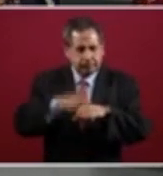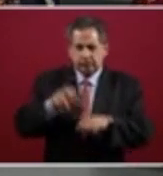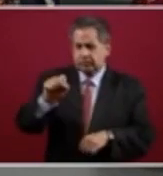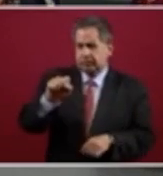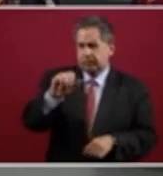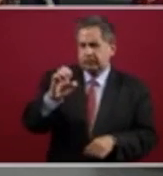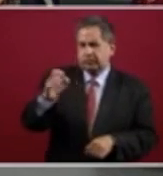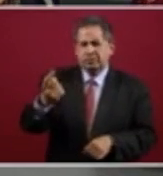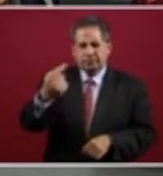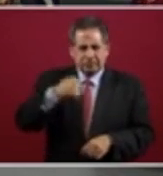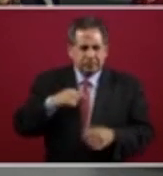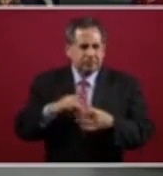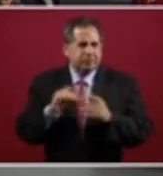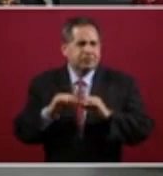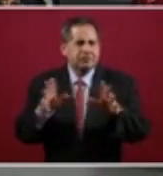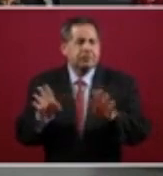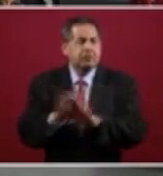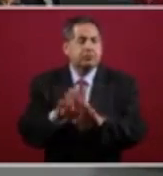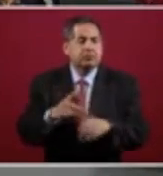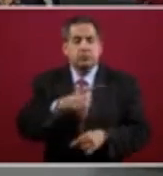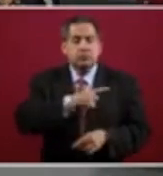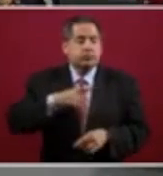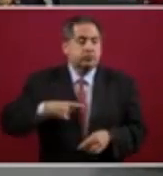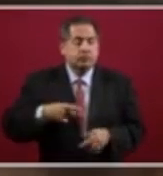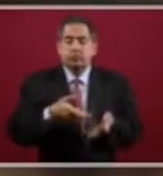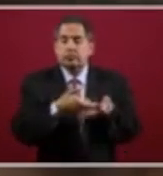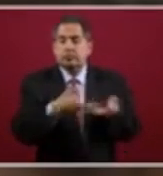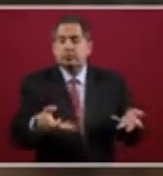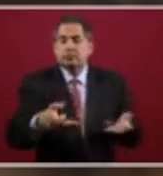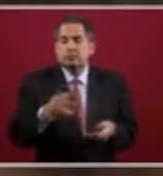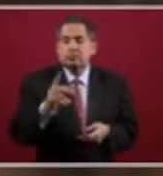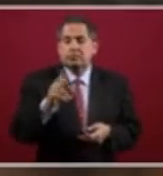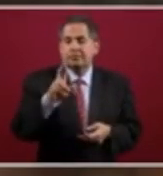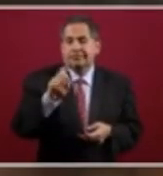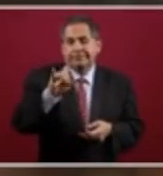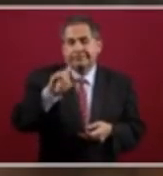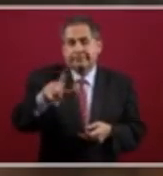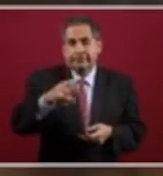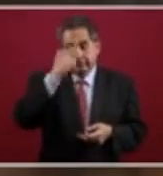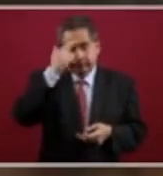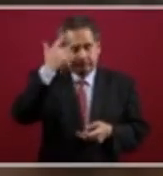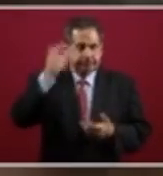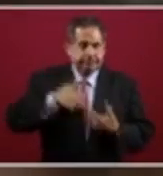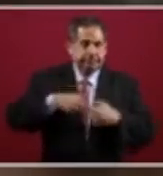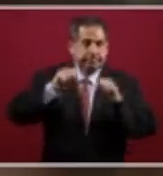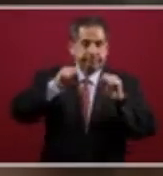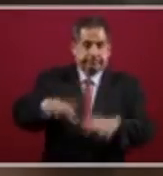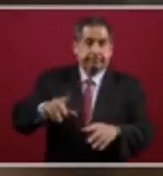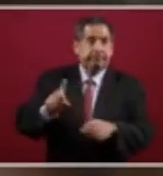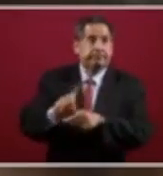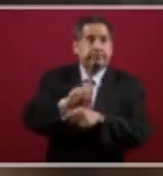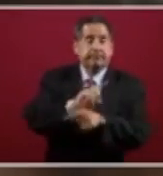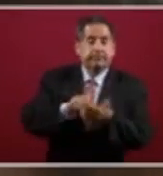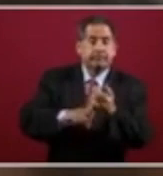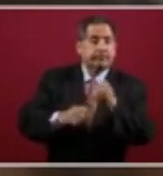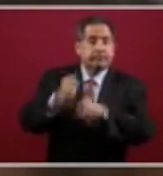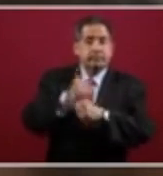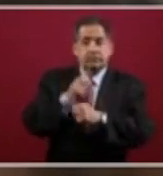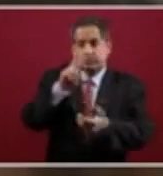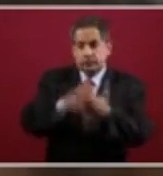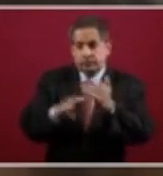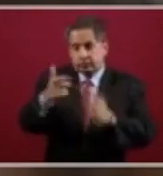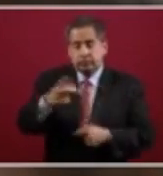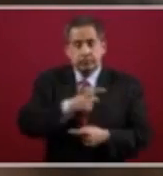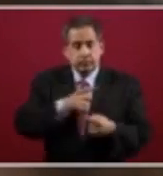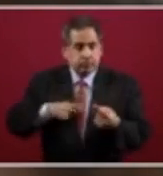puede explicar de cuánto es el adeudo de predial de la casa, porque bueno, el abandono se declaró desde 2007 y también